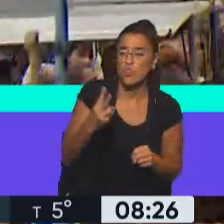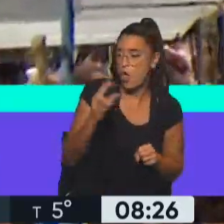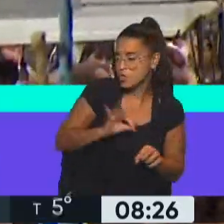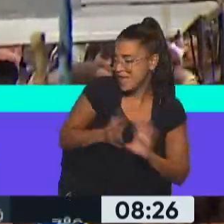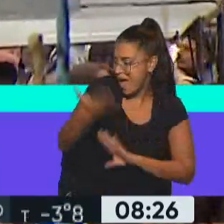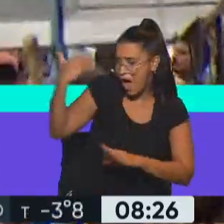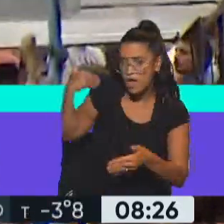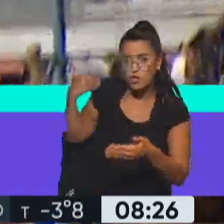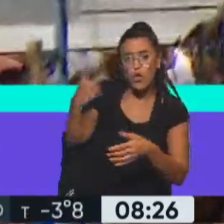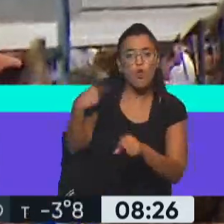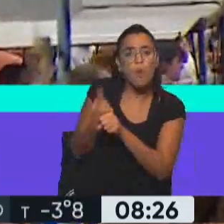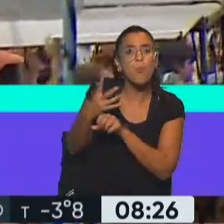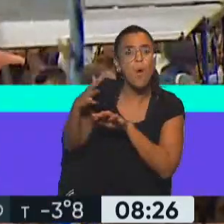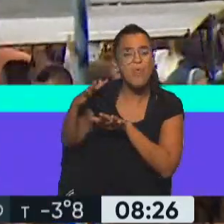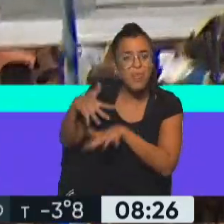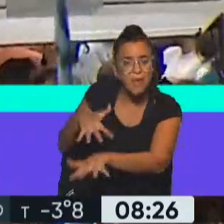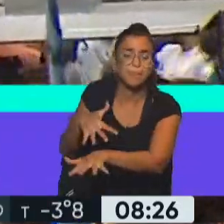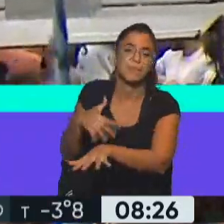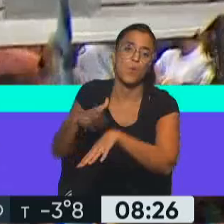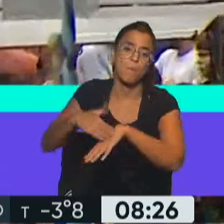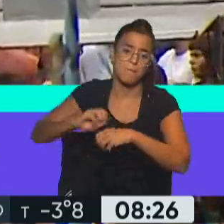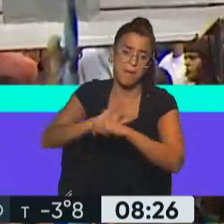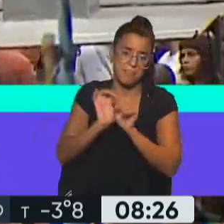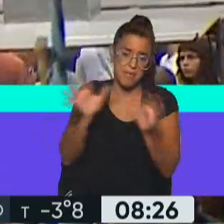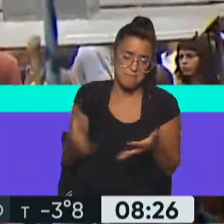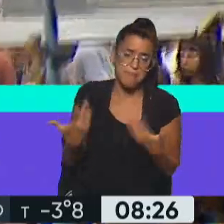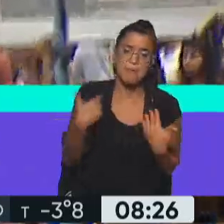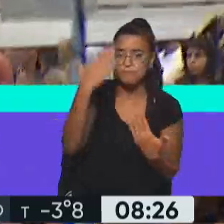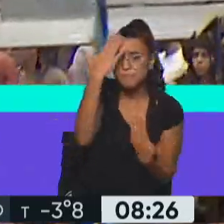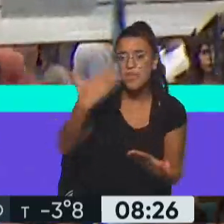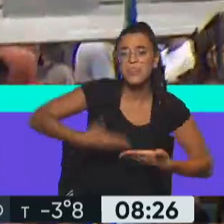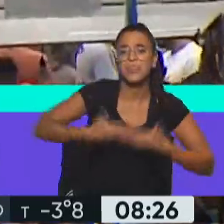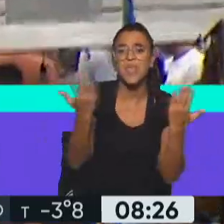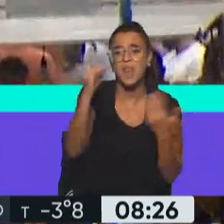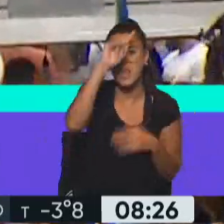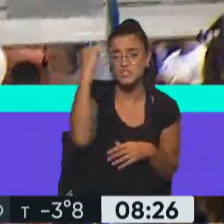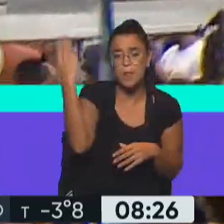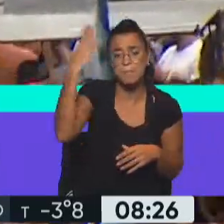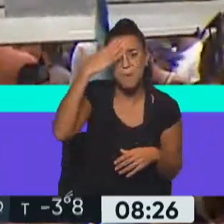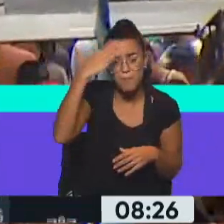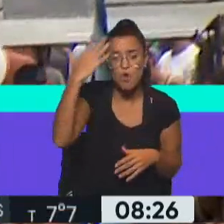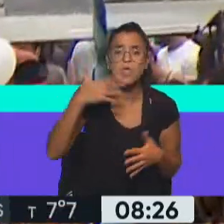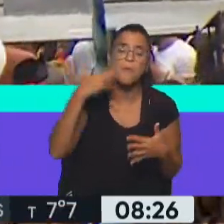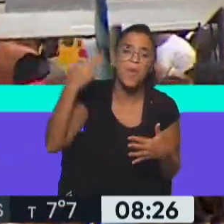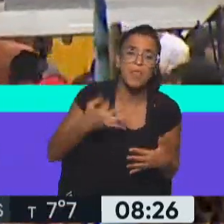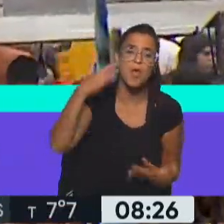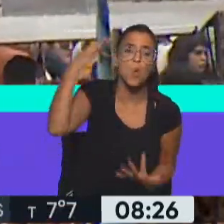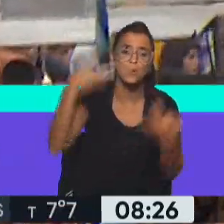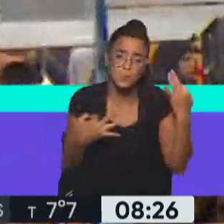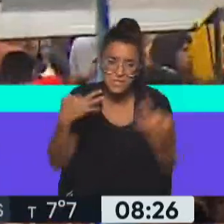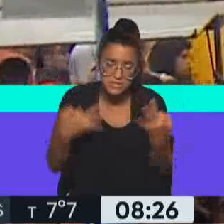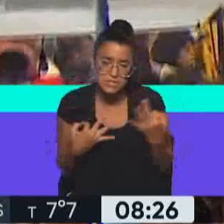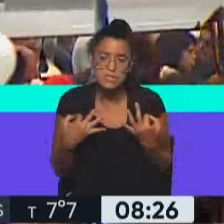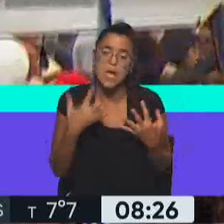de no poder movilizarse por la pandemia. Es en conmemoración del Día Nacional de la Memoria por la Verdad y la Justicia,